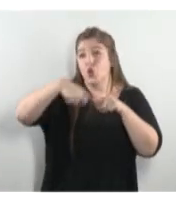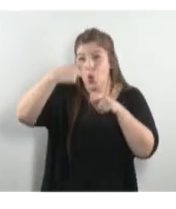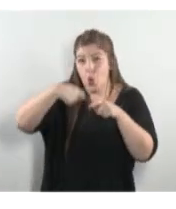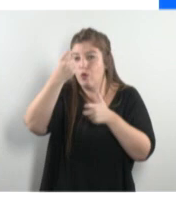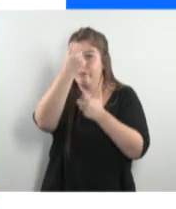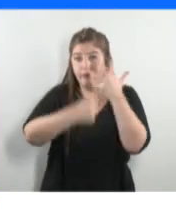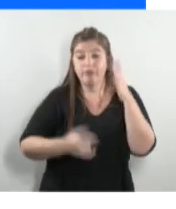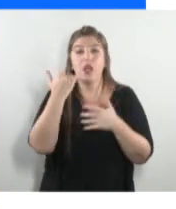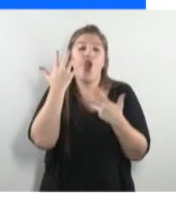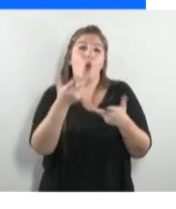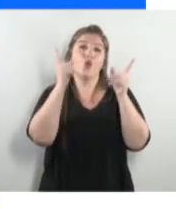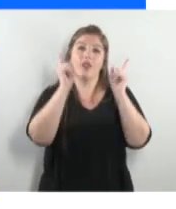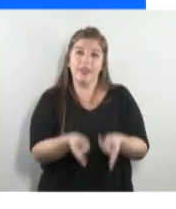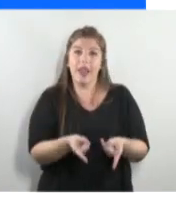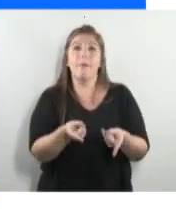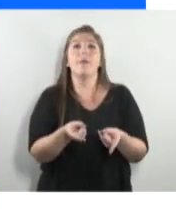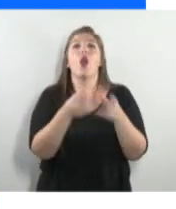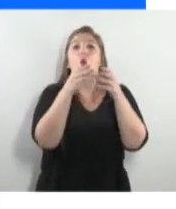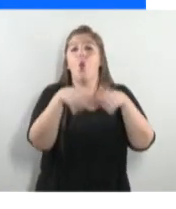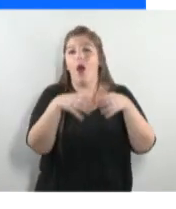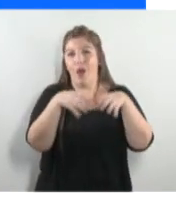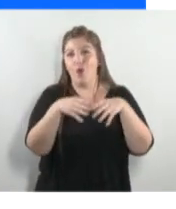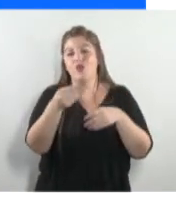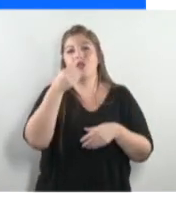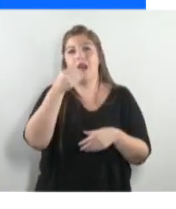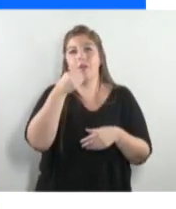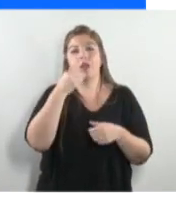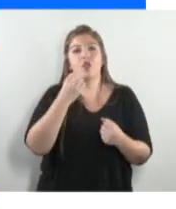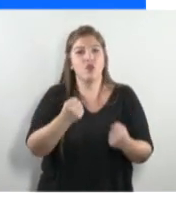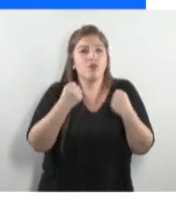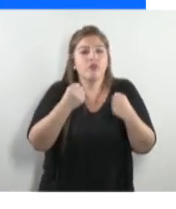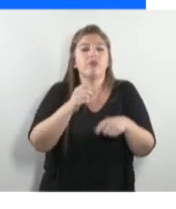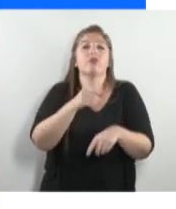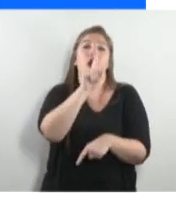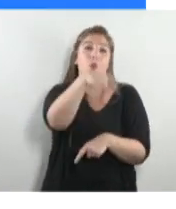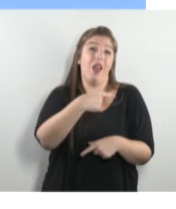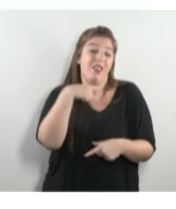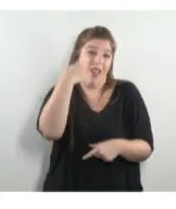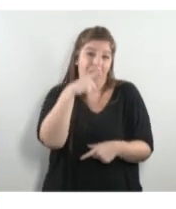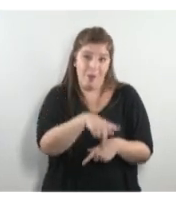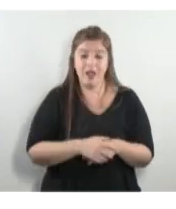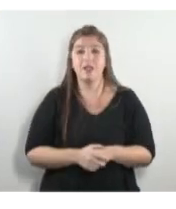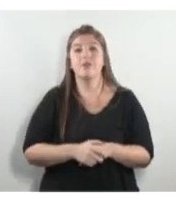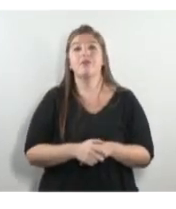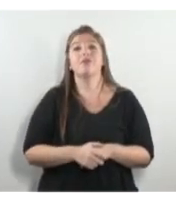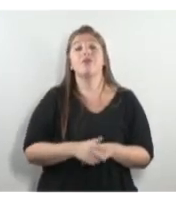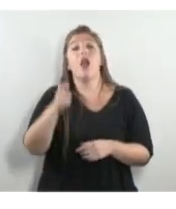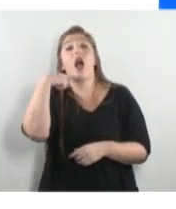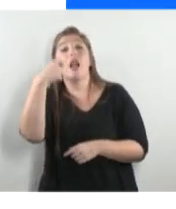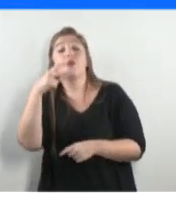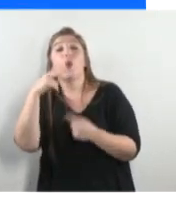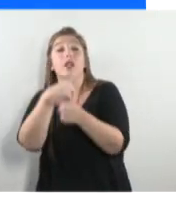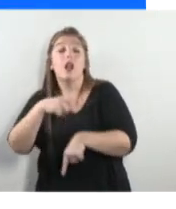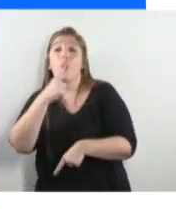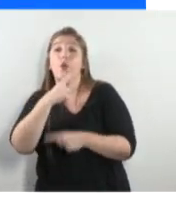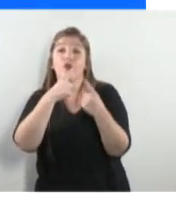por supuesto también los huevos son alimentos muy nutritivos de origen animal. Los alimentos de origen vegetal son las frutas,